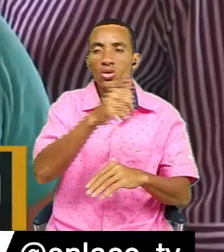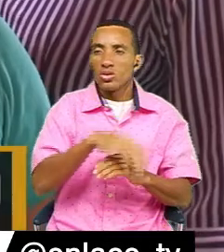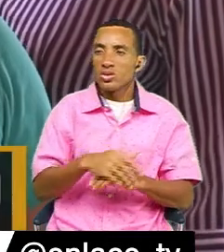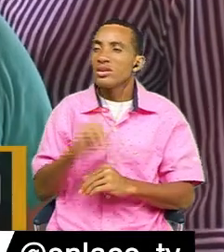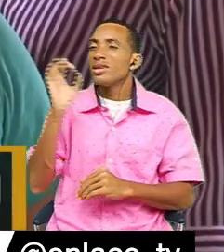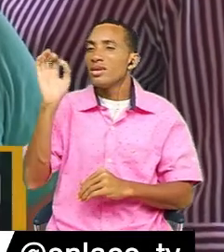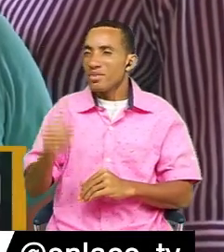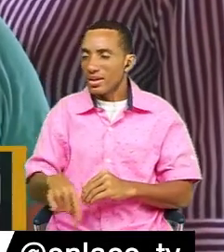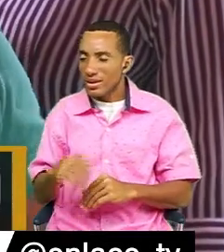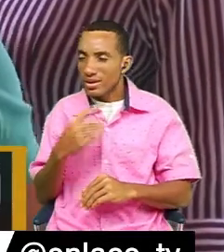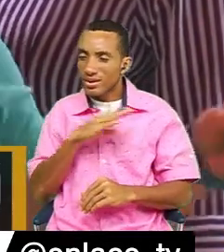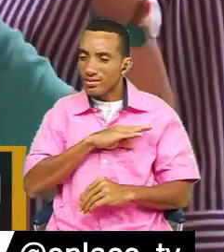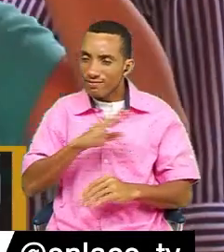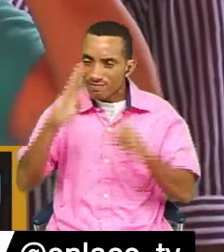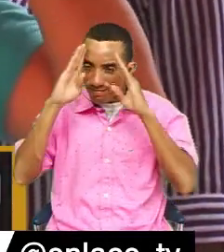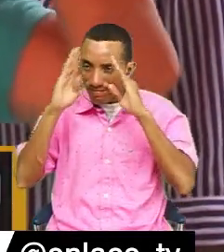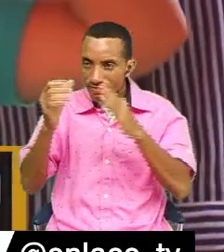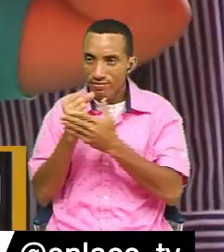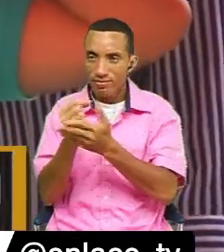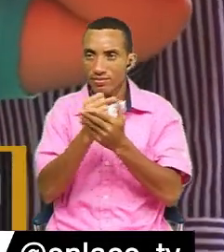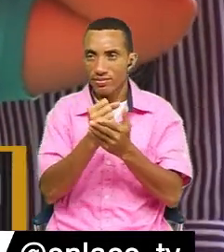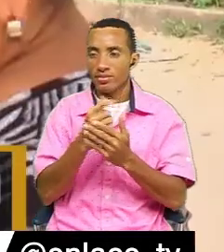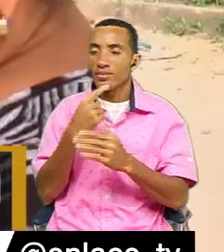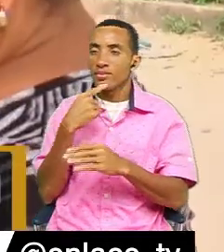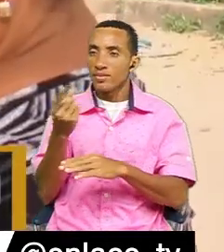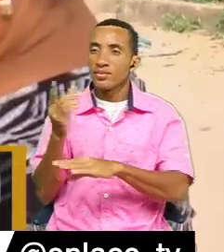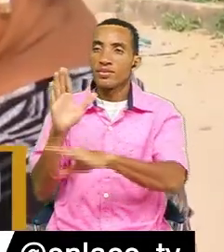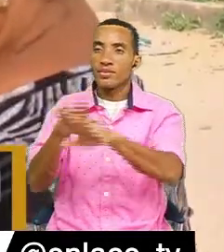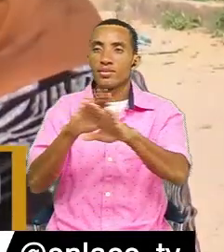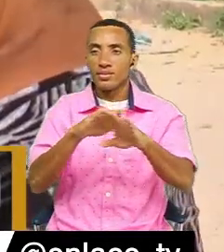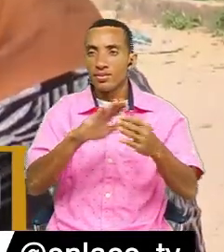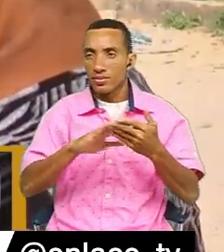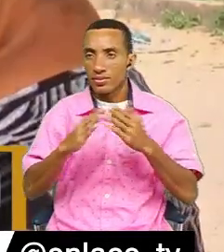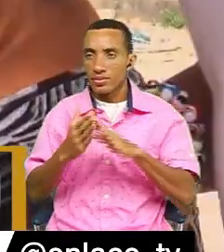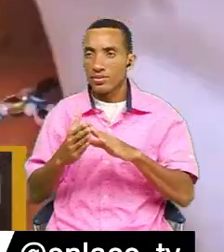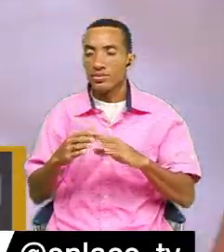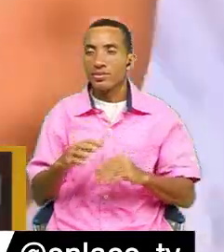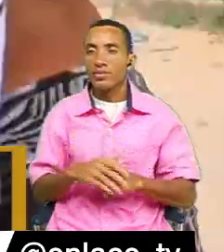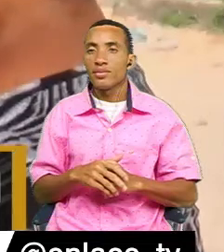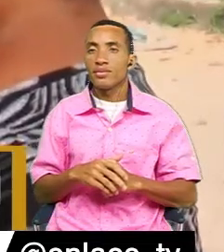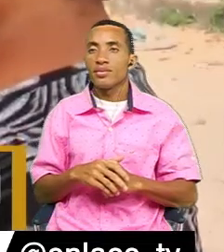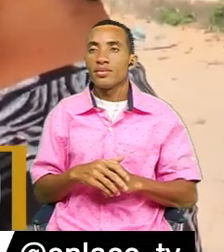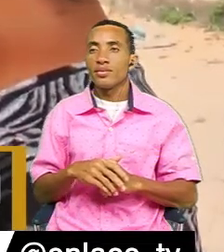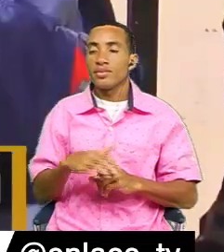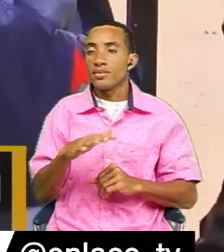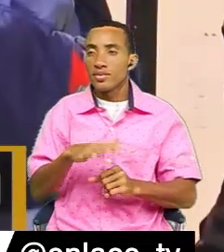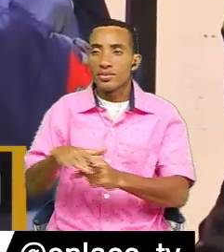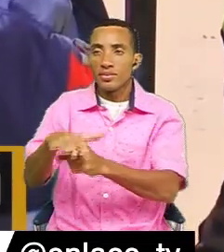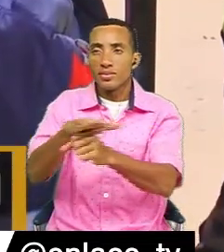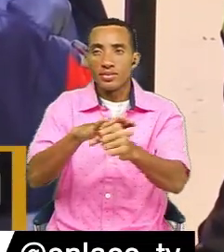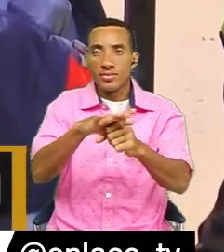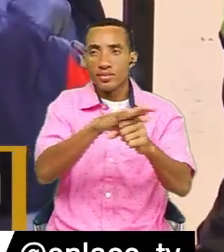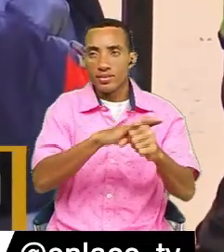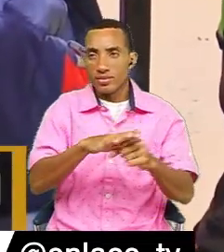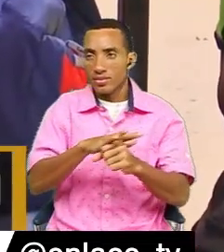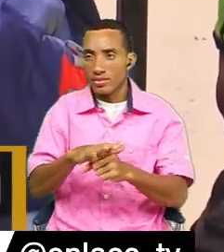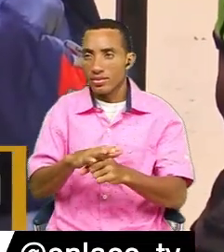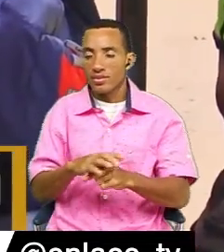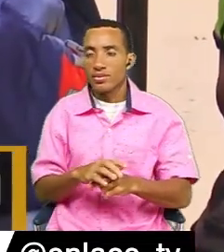parte de la administración municipal. Lo que le queremos decir a la comunidad de estos barrios es